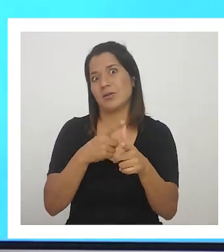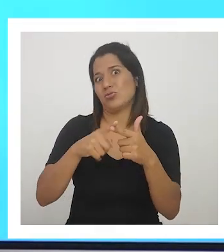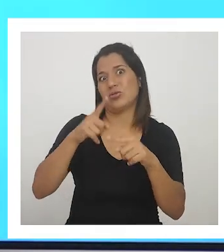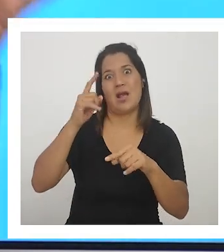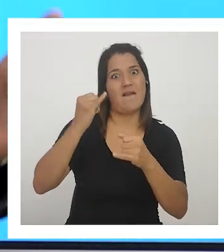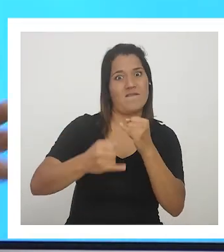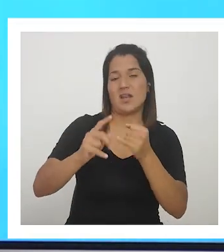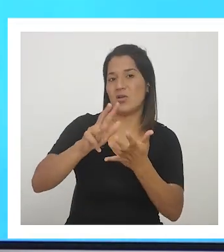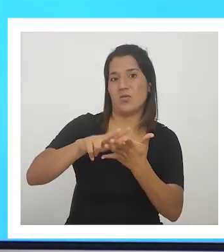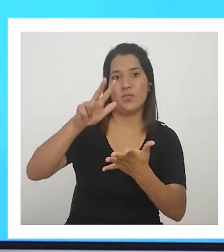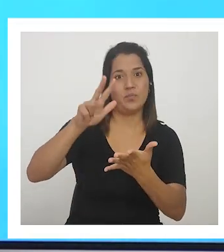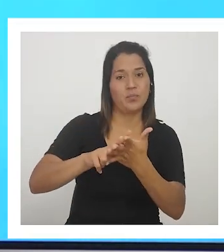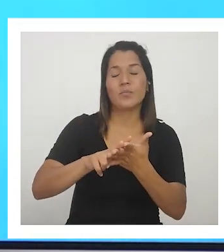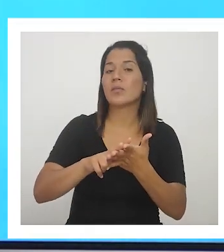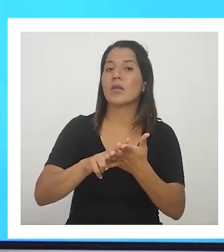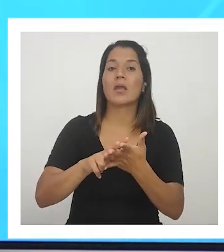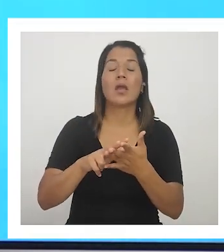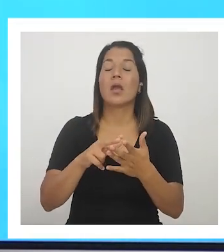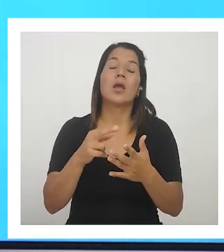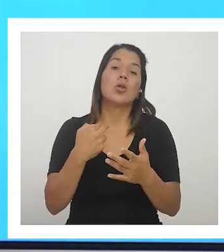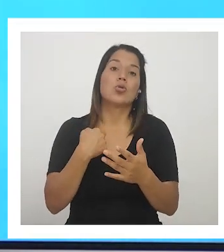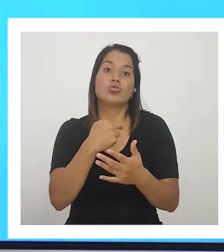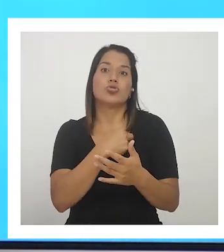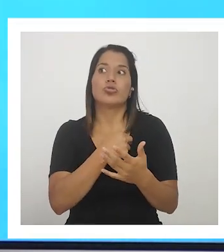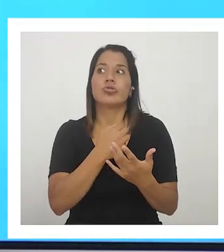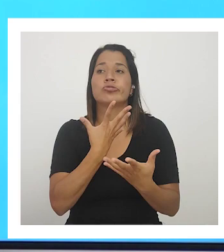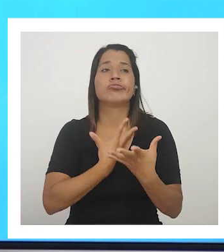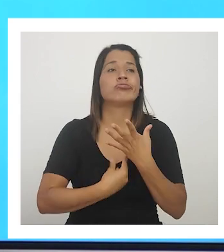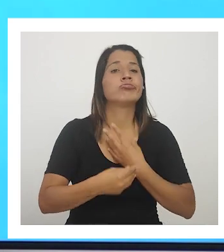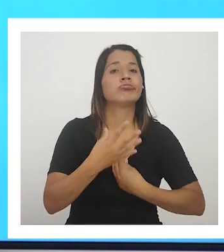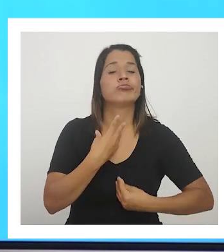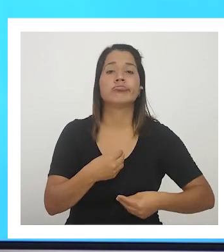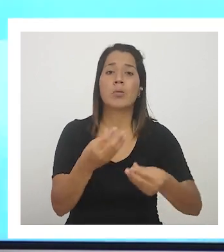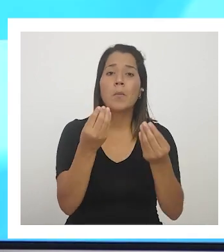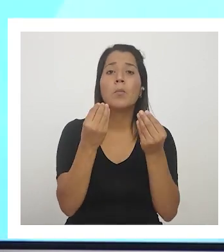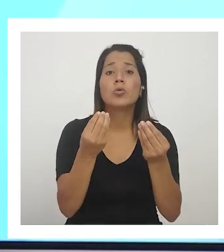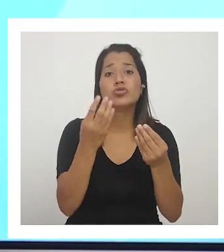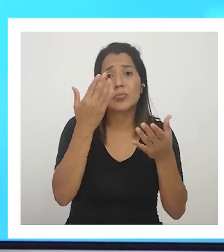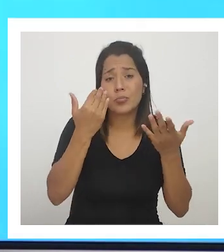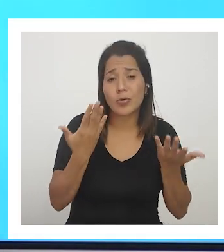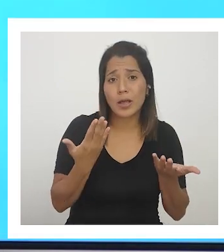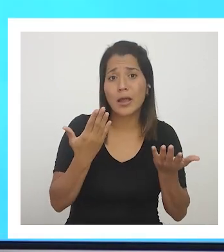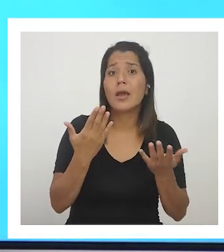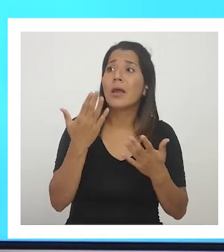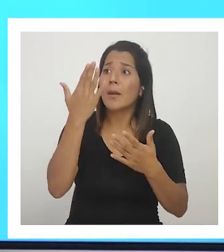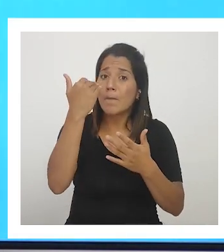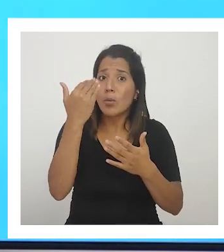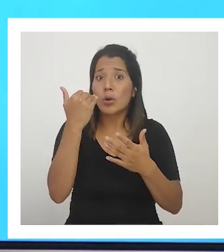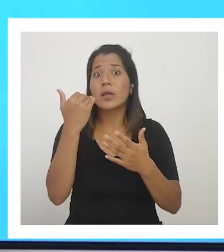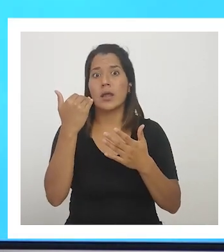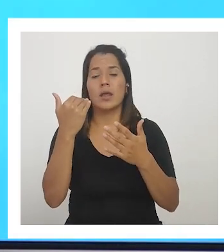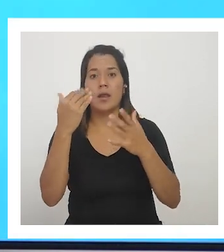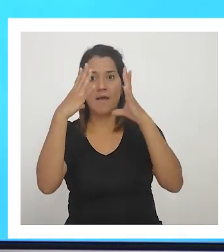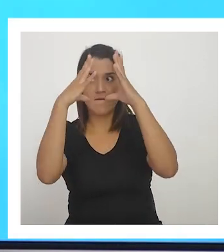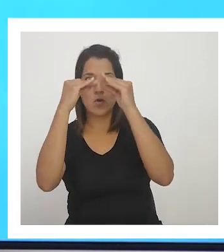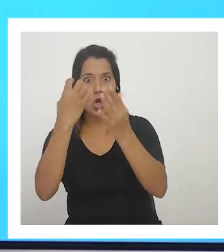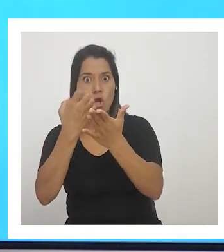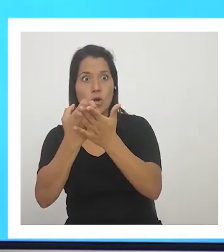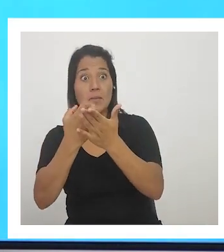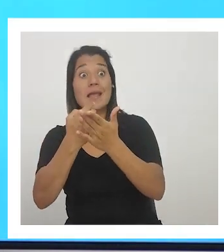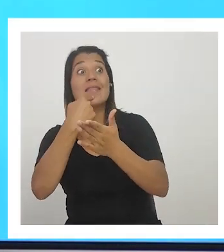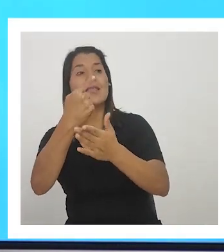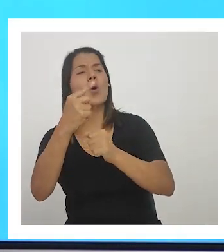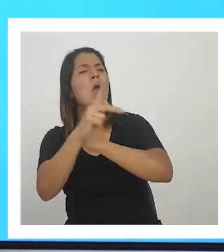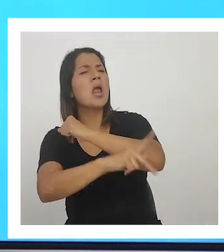financiera en los grandes indicadores macroeconómicos habían planteado que el país estaba en una mejora. Por eso fue que nosotros